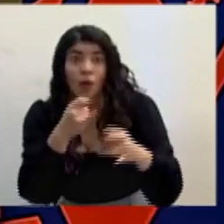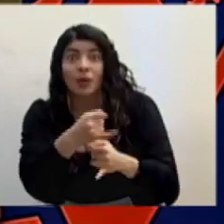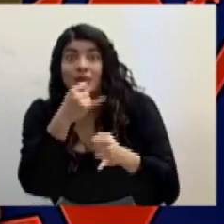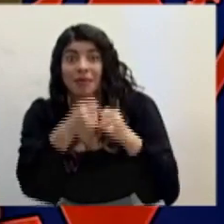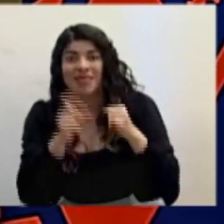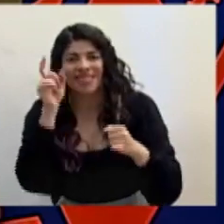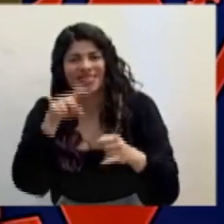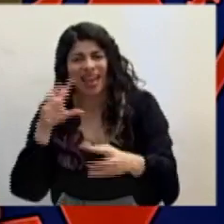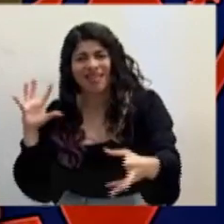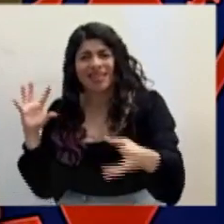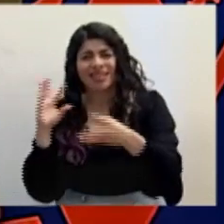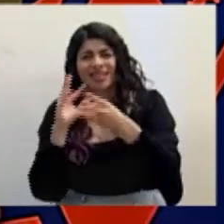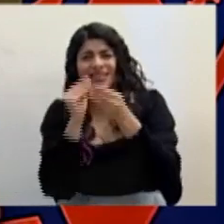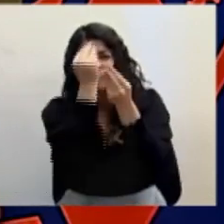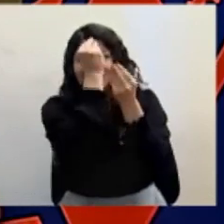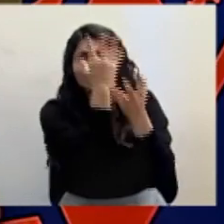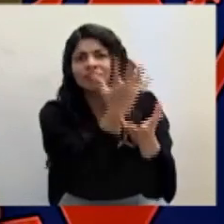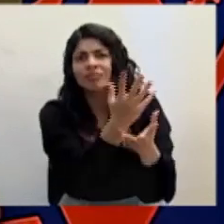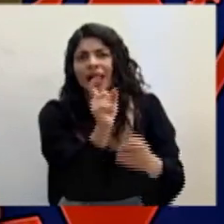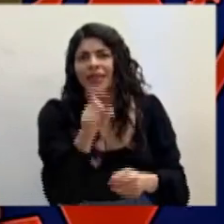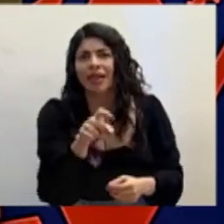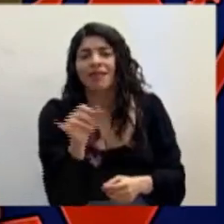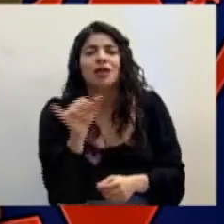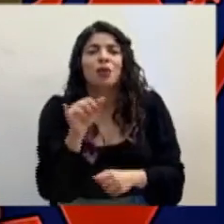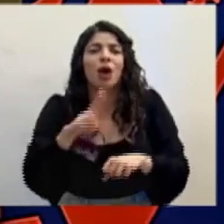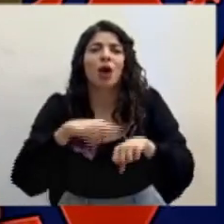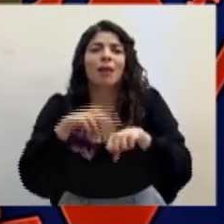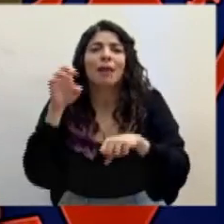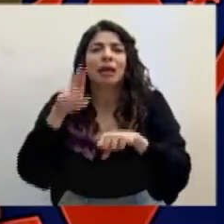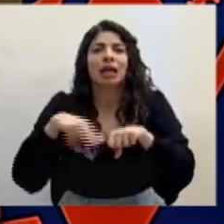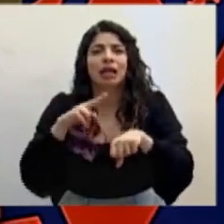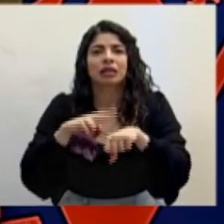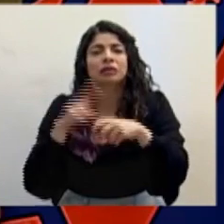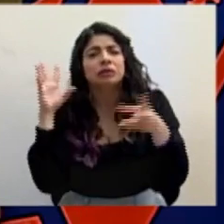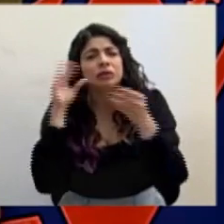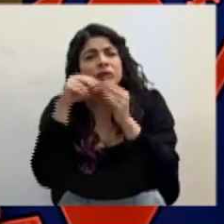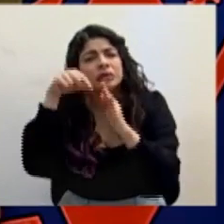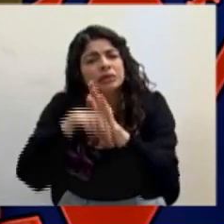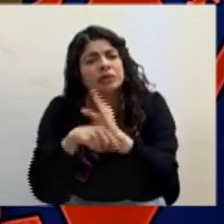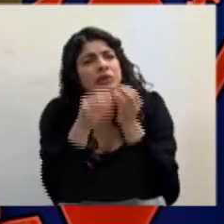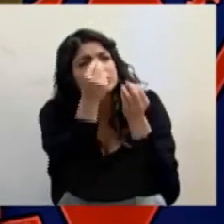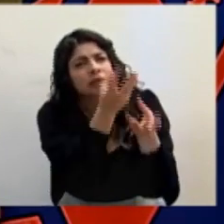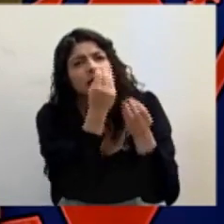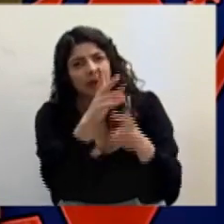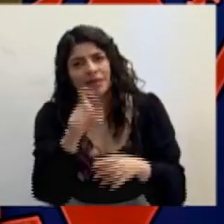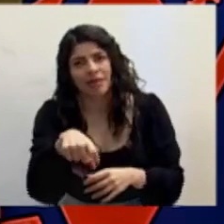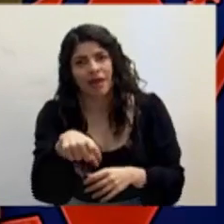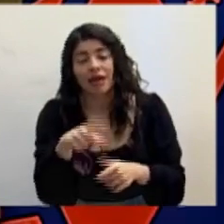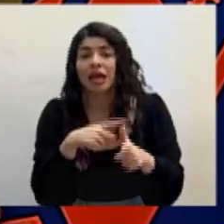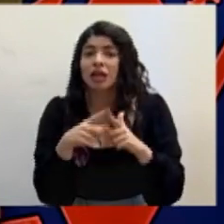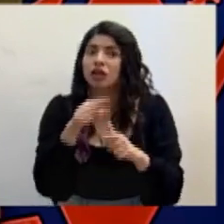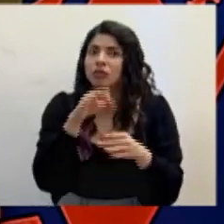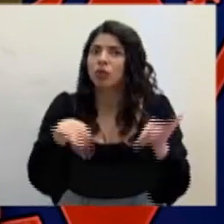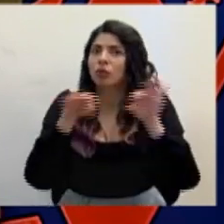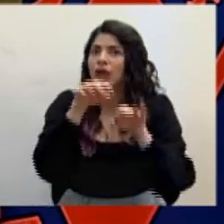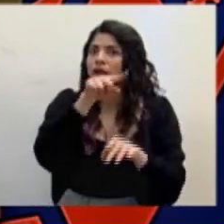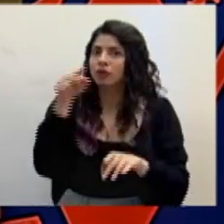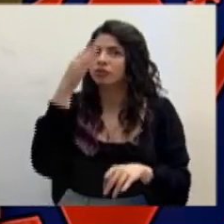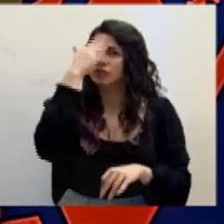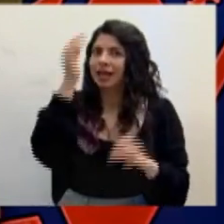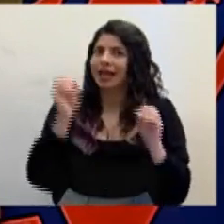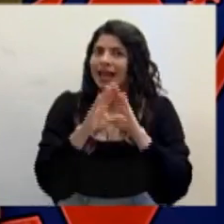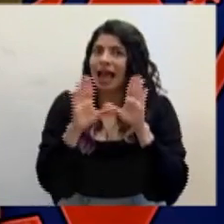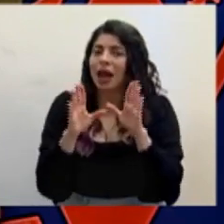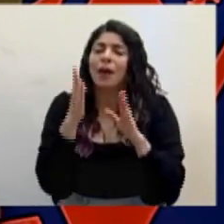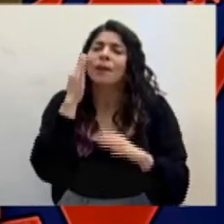cuentas completo, como se hace con todas las emergencias nacionales. Entonces, esta parte sí quisiera dejarla clara porque